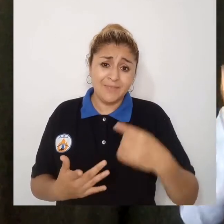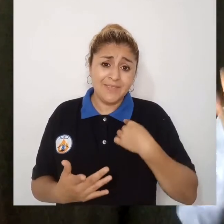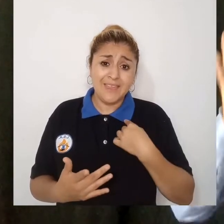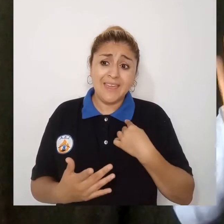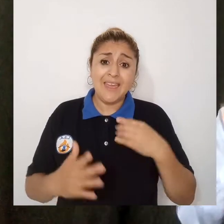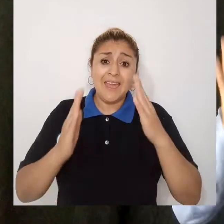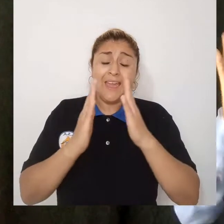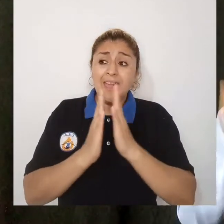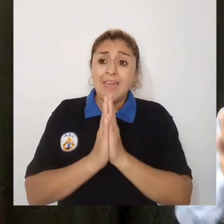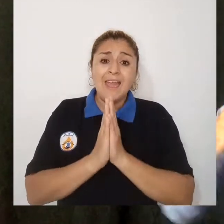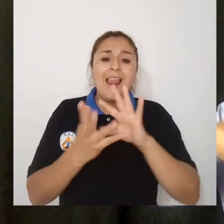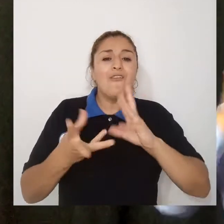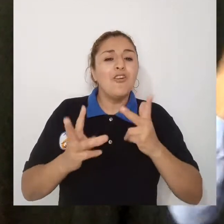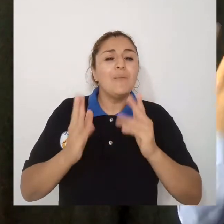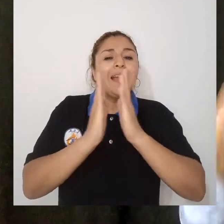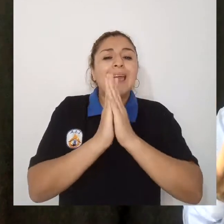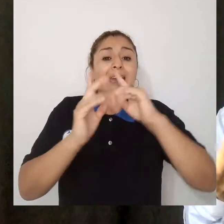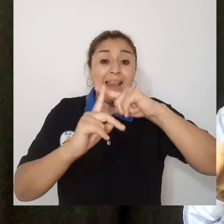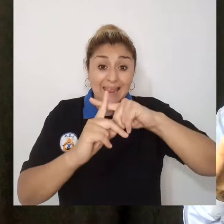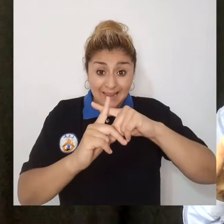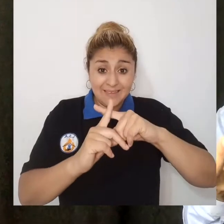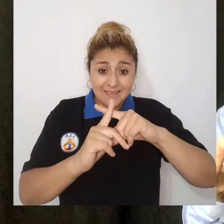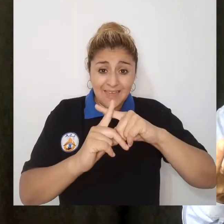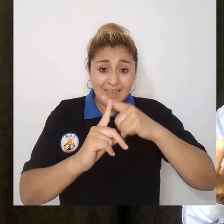la iglesia viviendo a plenitud de acuerdo